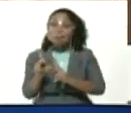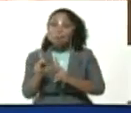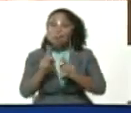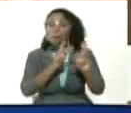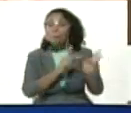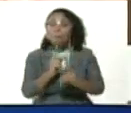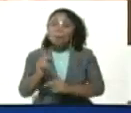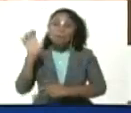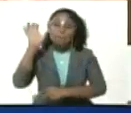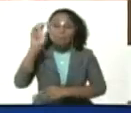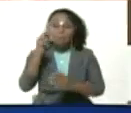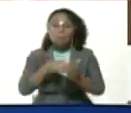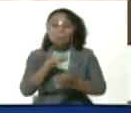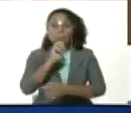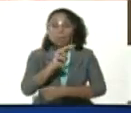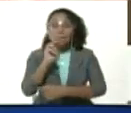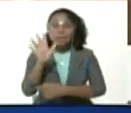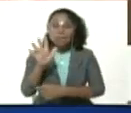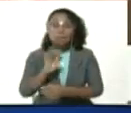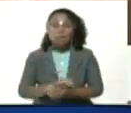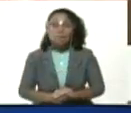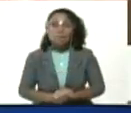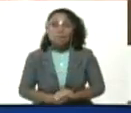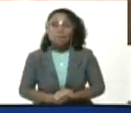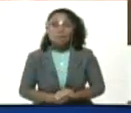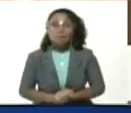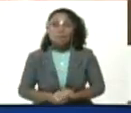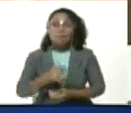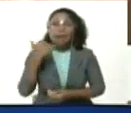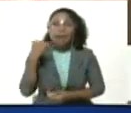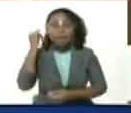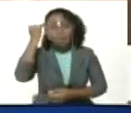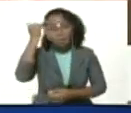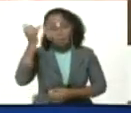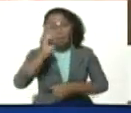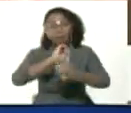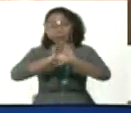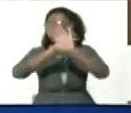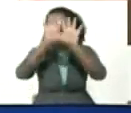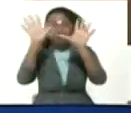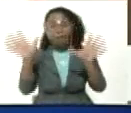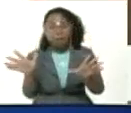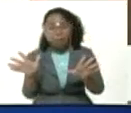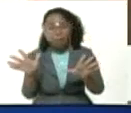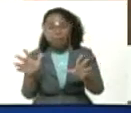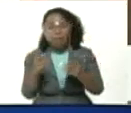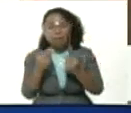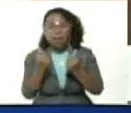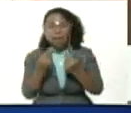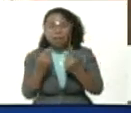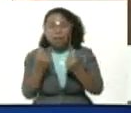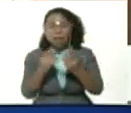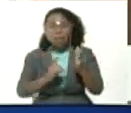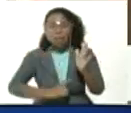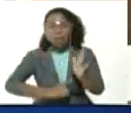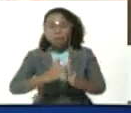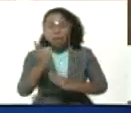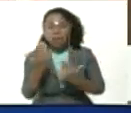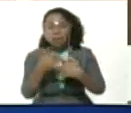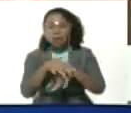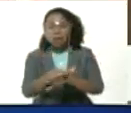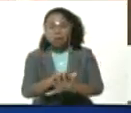de la patria 2025. Tenemos una idea clara de una economía desarrollada,